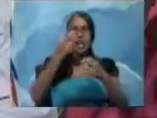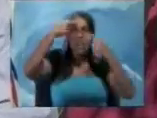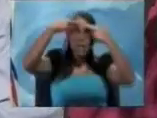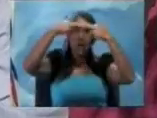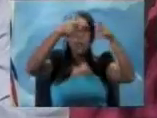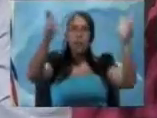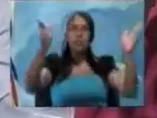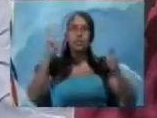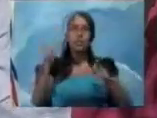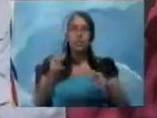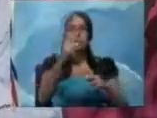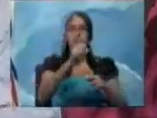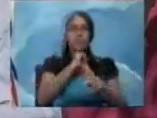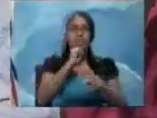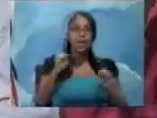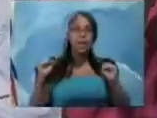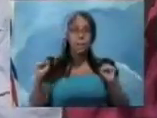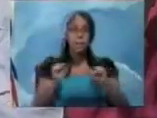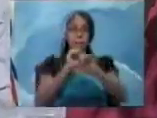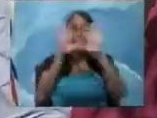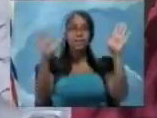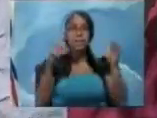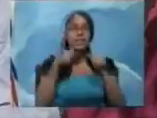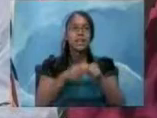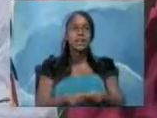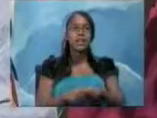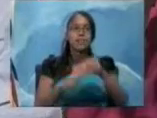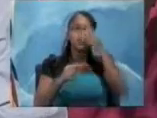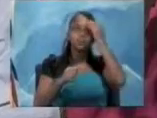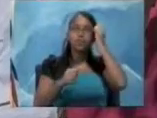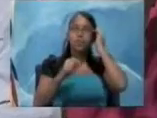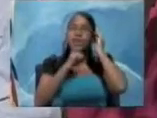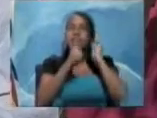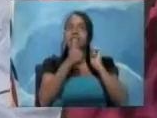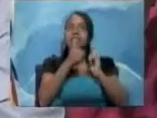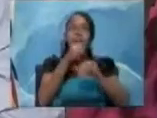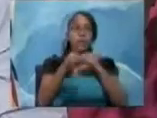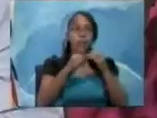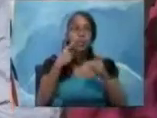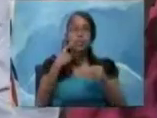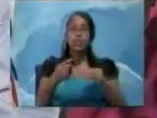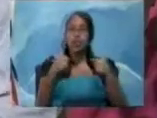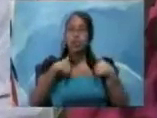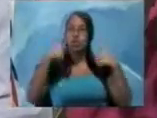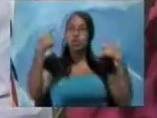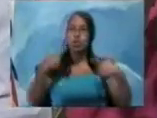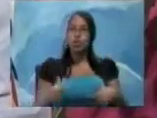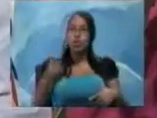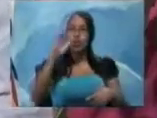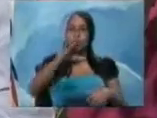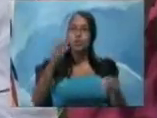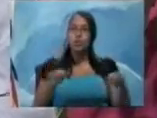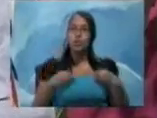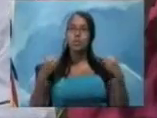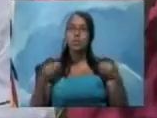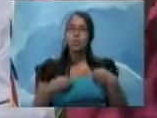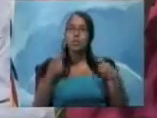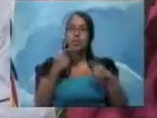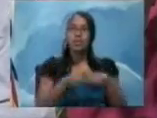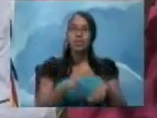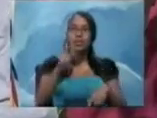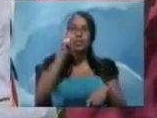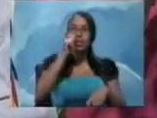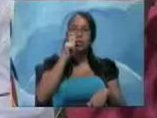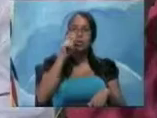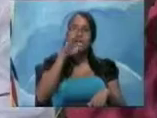las personas quedan impactadas quedan Oye quién le habrá dicho a esta persona lo que yo soy lo que yo estoy viviendo Bueno aquí Pedro